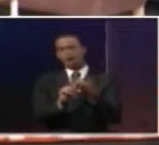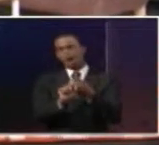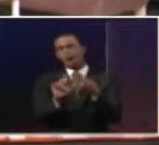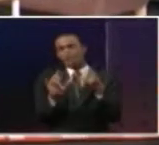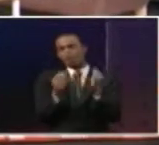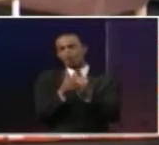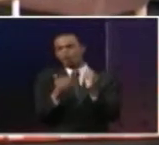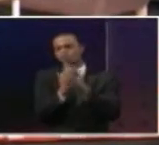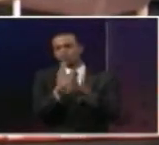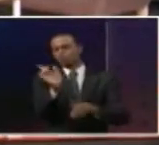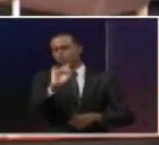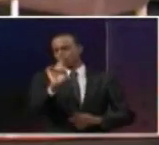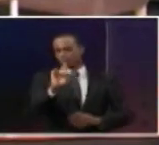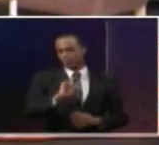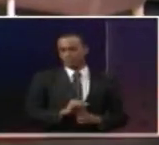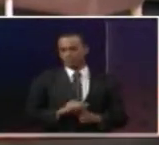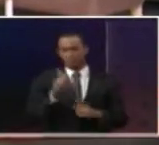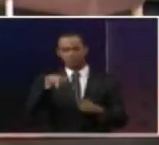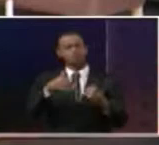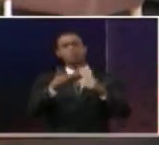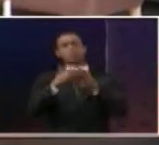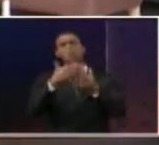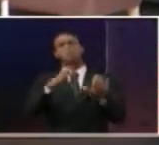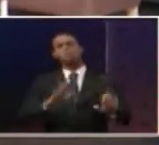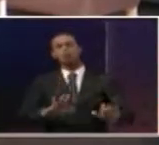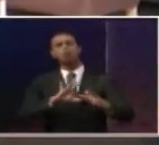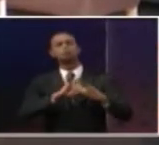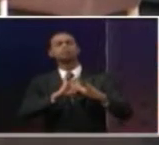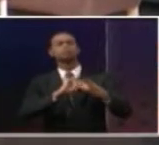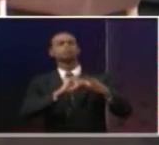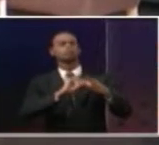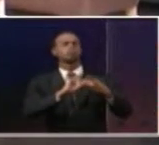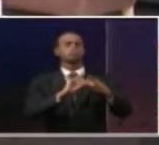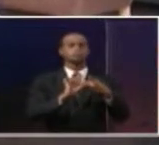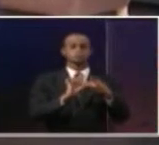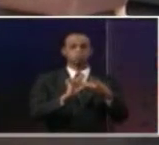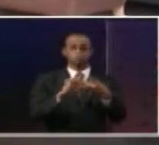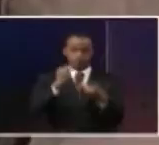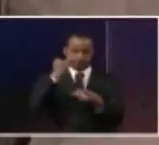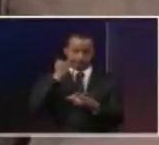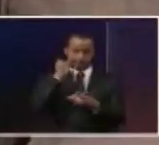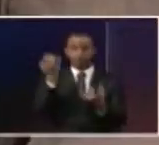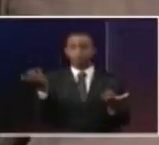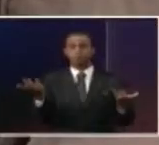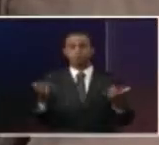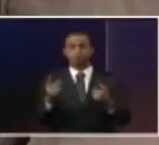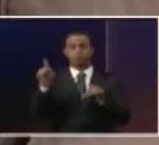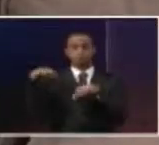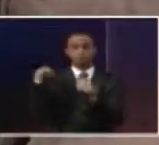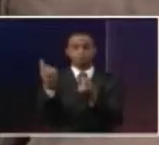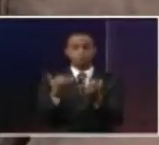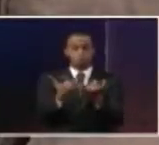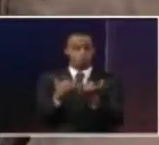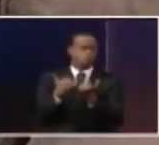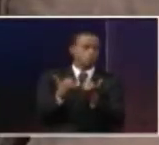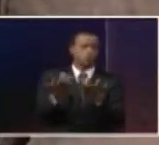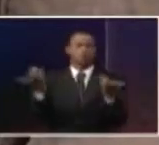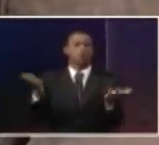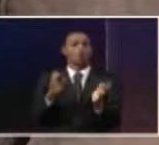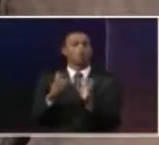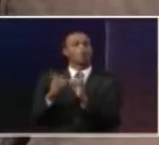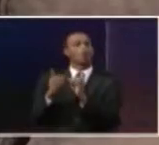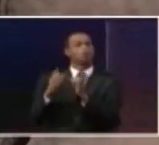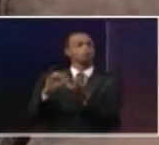No, es que podamos mantener la paz, porque hay que saber que si era una relación de un largo tiempo, tenemos amigos en